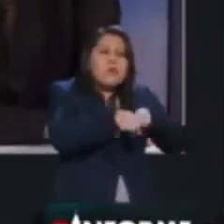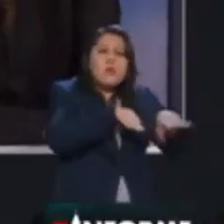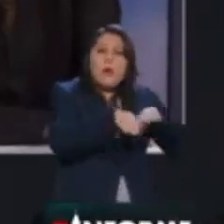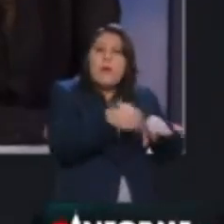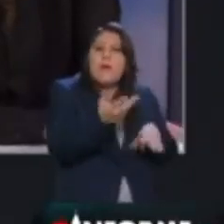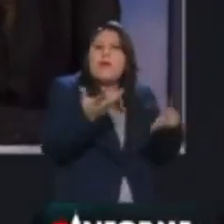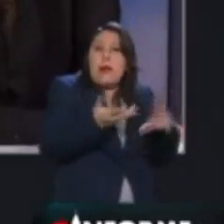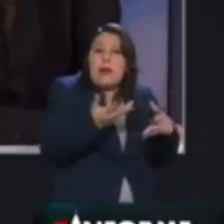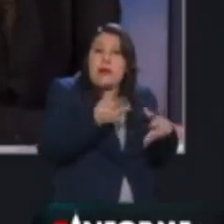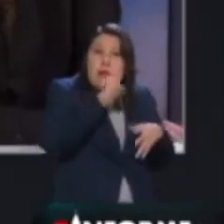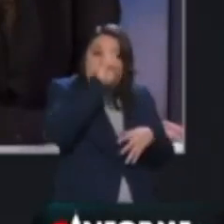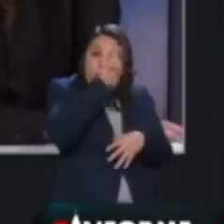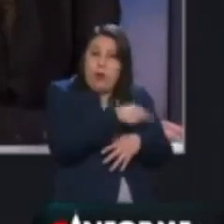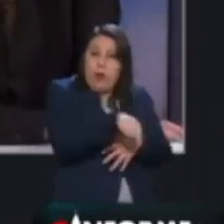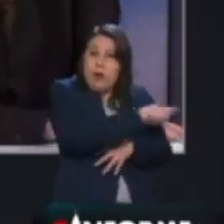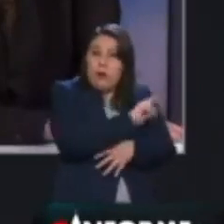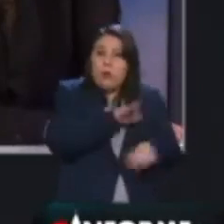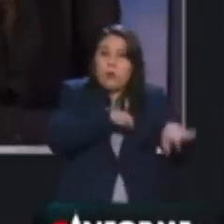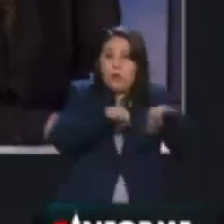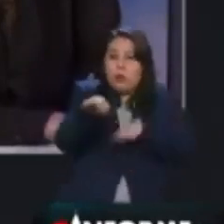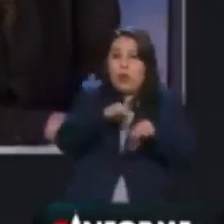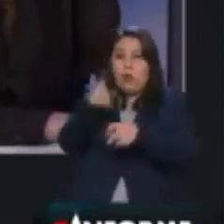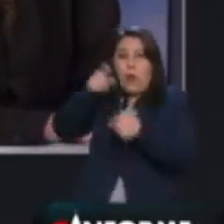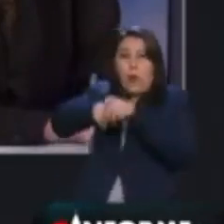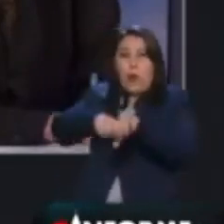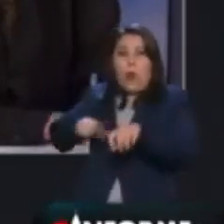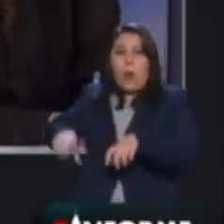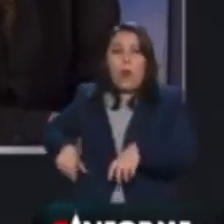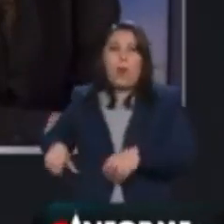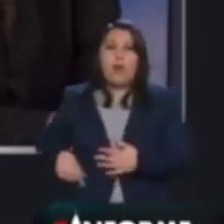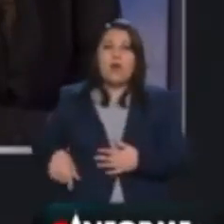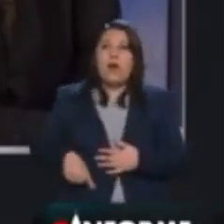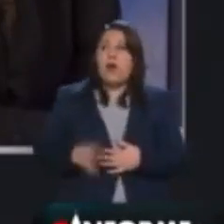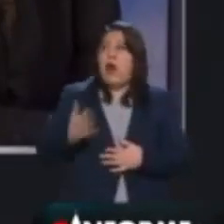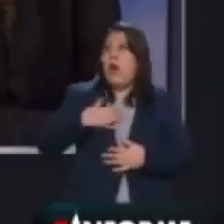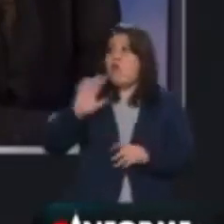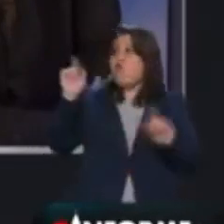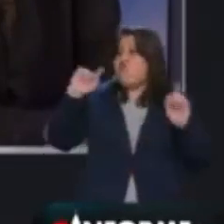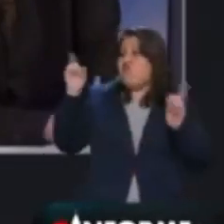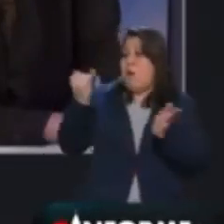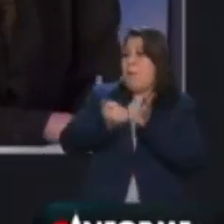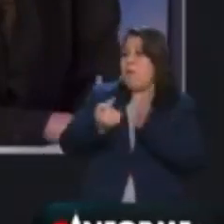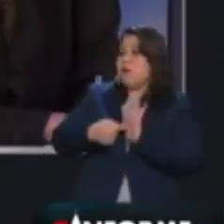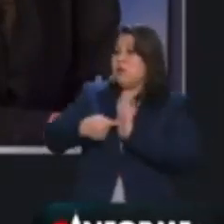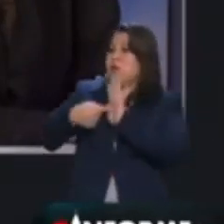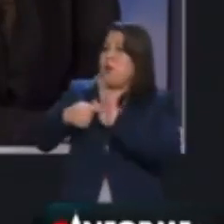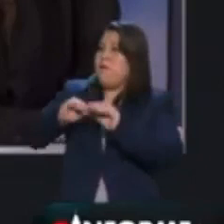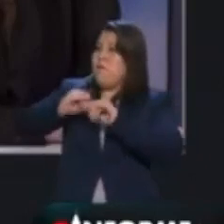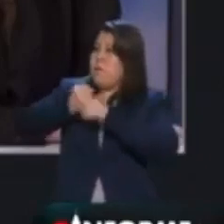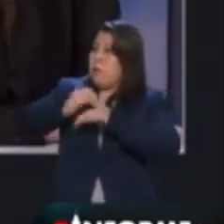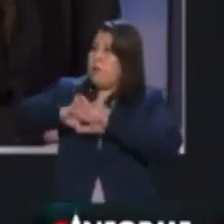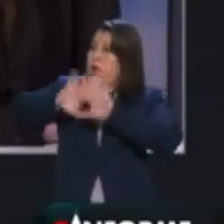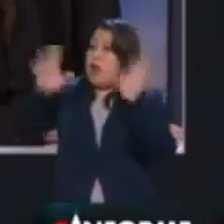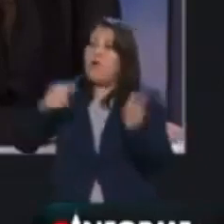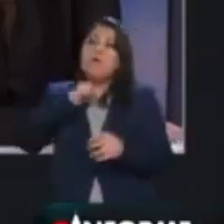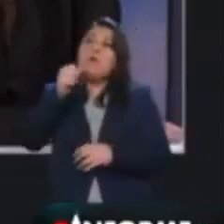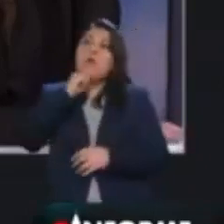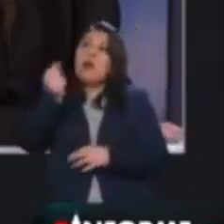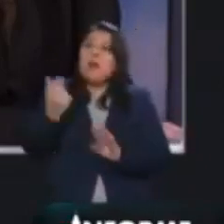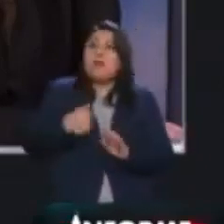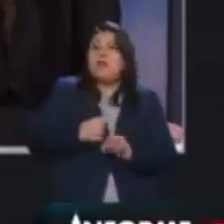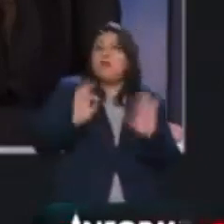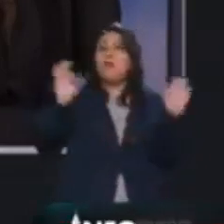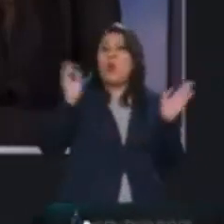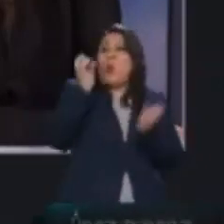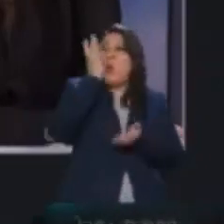hay unos que no quieren presentar declaración patrimonial, ¿no? Y diciendo, no, yo soy académico, ¿no? Yo soy investigador. Pues sí, mano, pero recibes recursos públicos. Si recibes